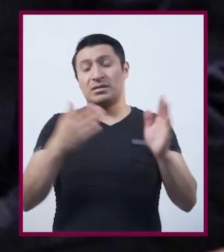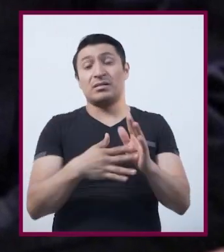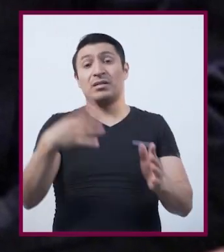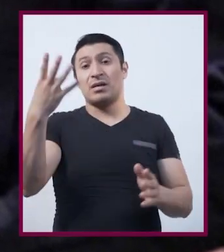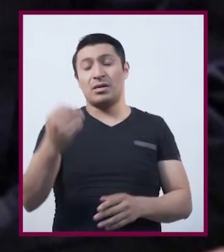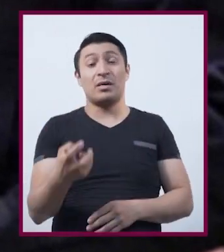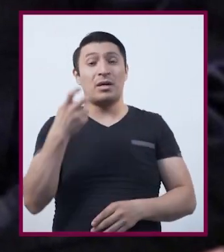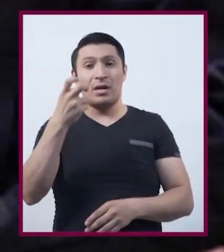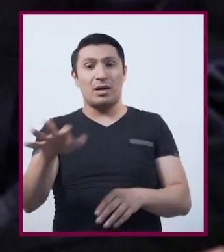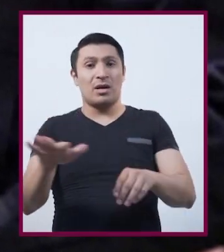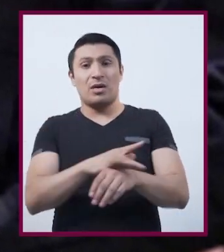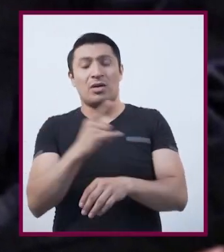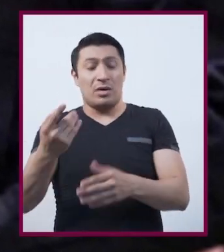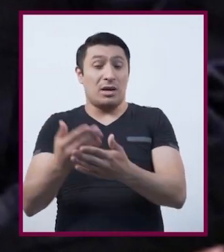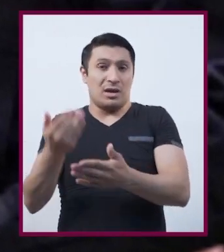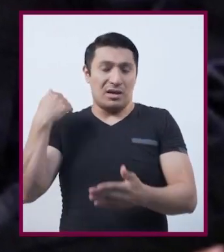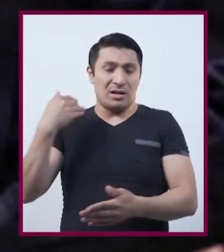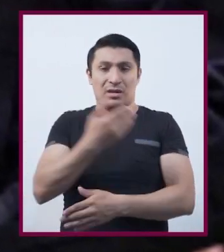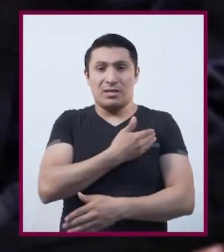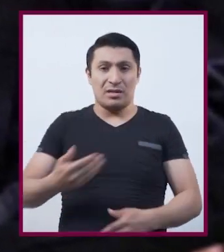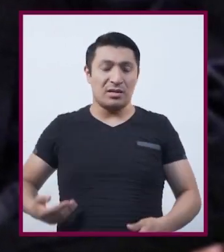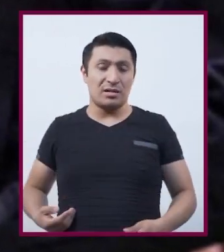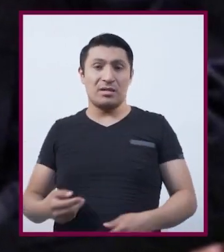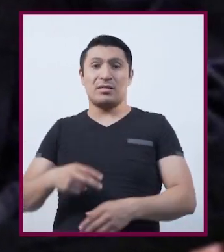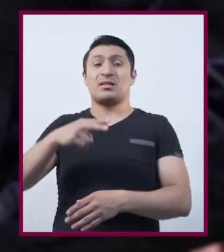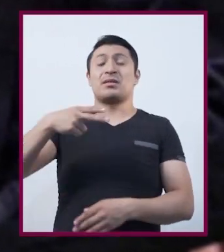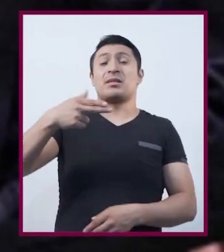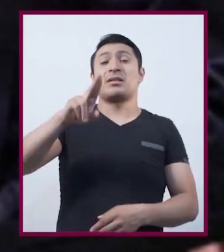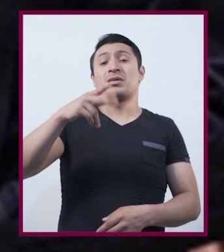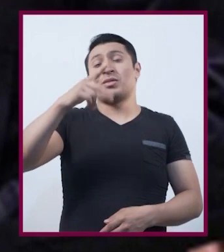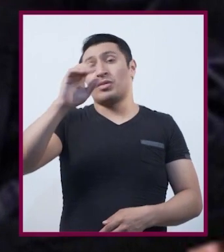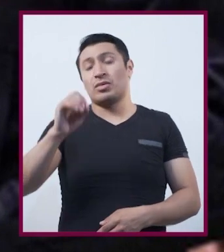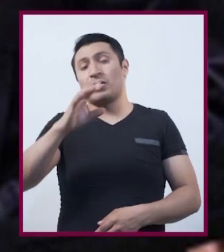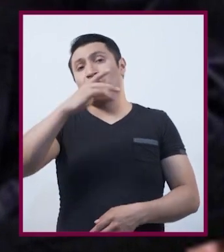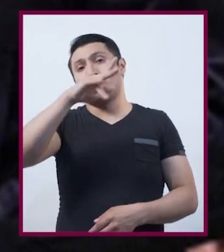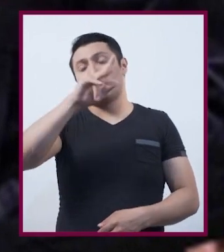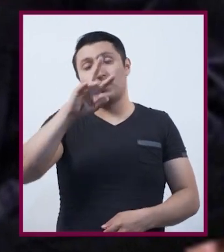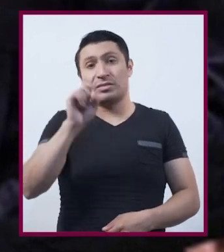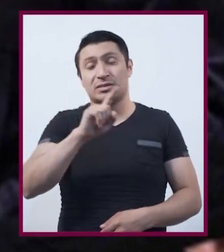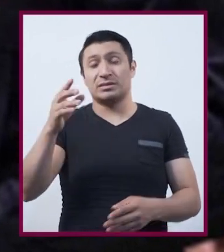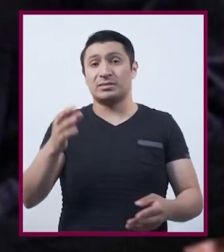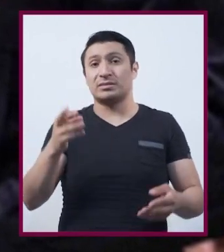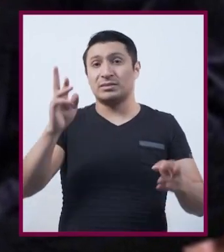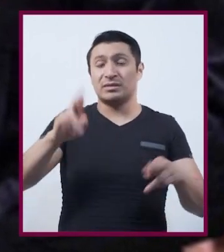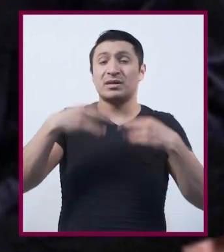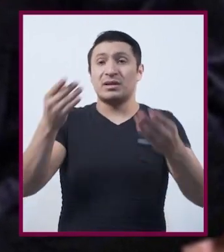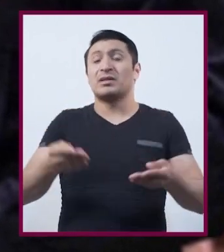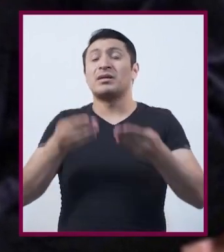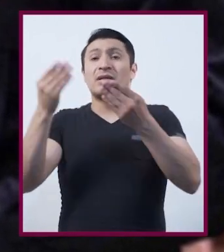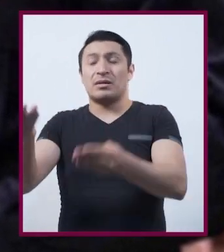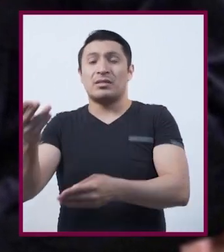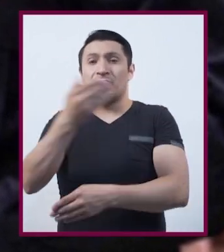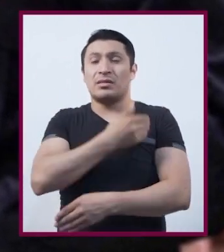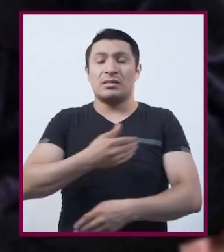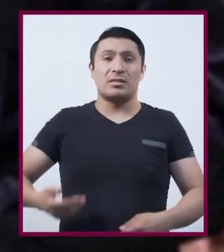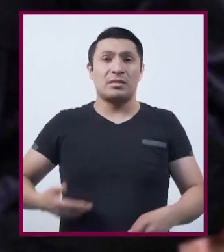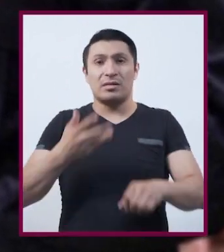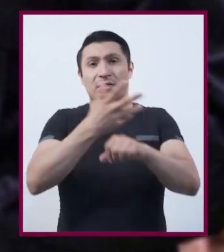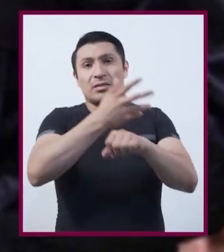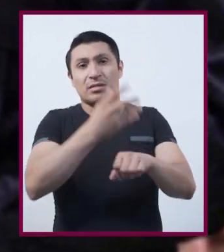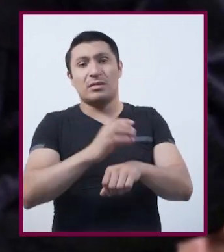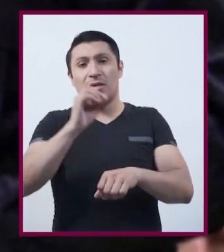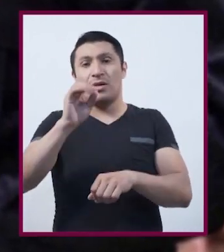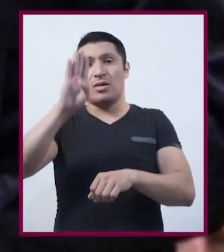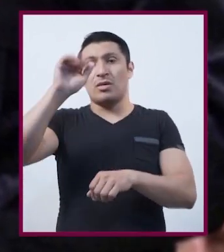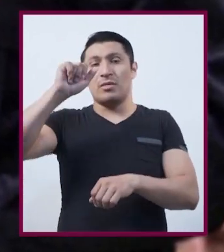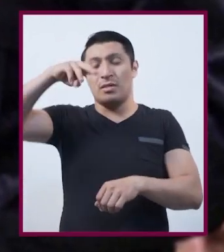un ejemplar a su homólogo estadounidense Barack Obama durante la Quinta Cumbre de las Américas, que se acababa de llevar a cabo